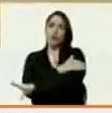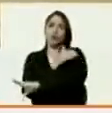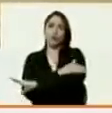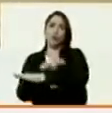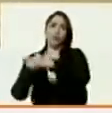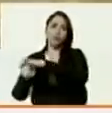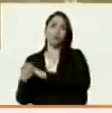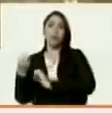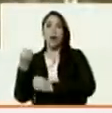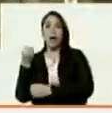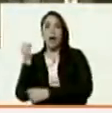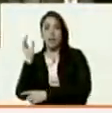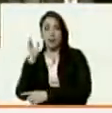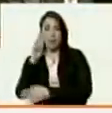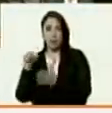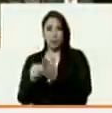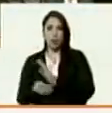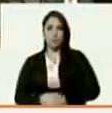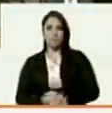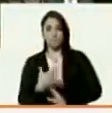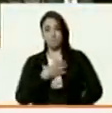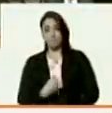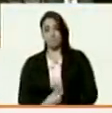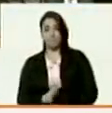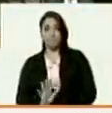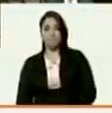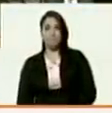Nacional. Triste espectáculo.